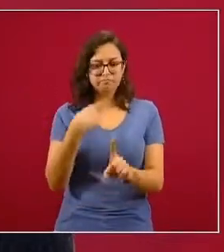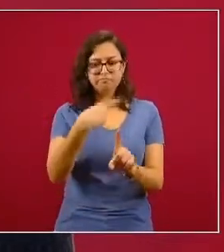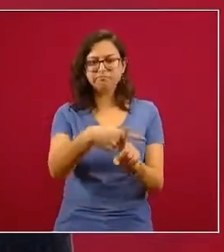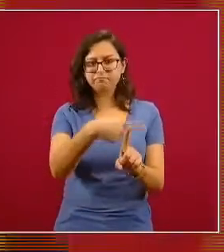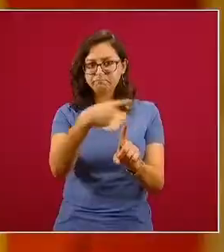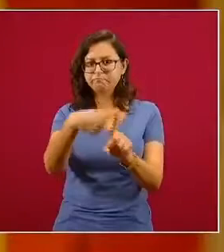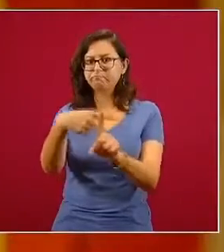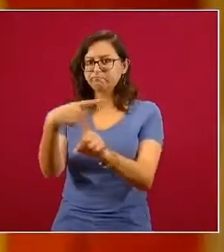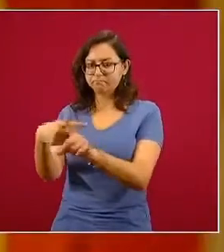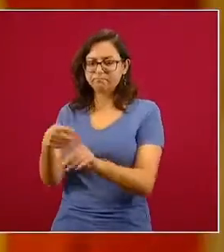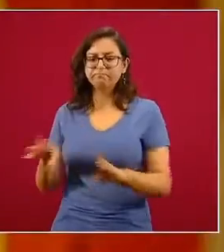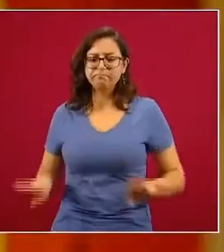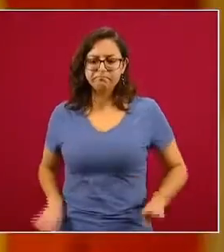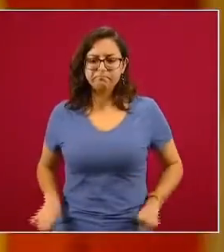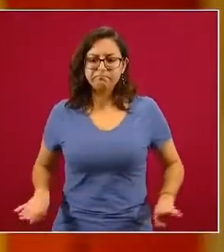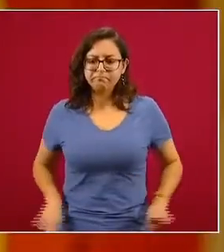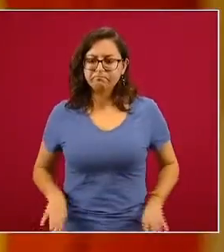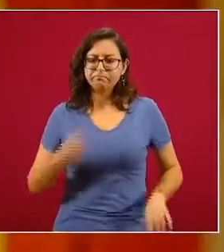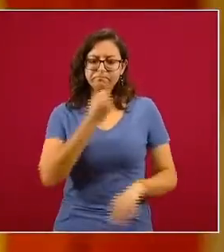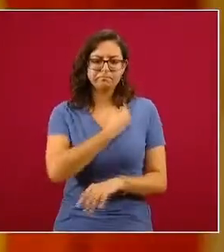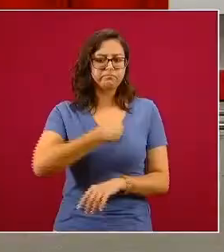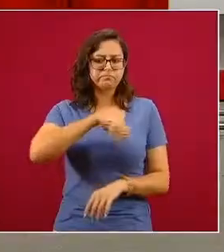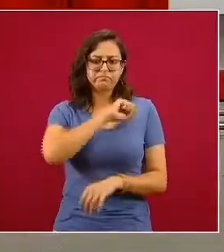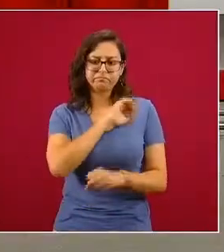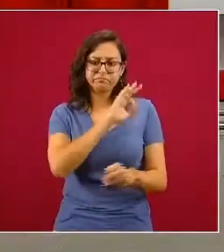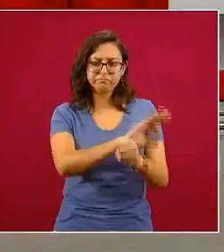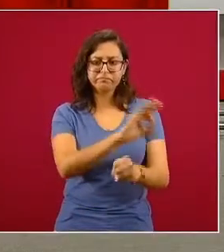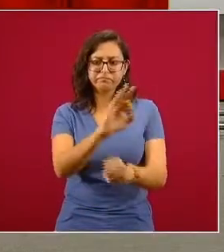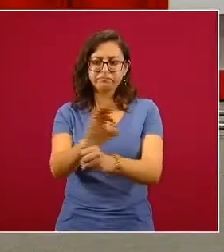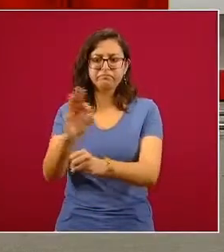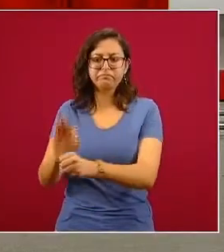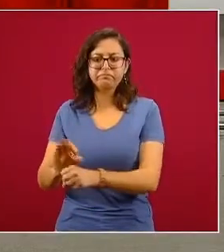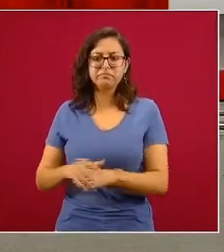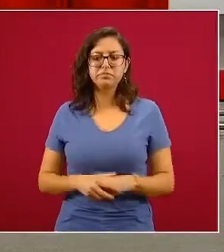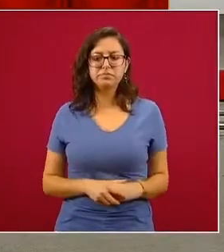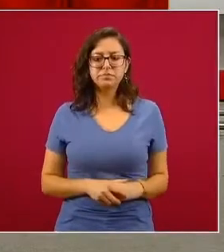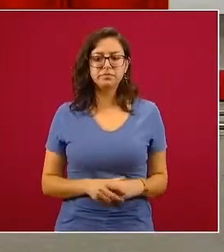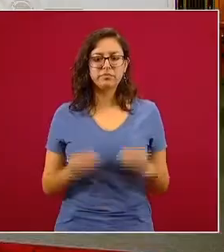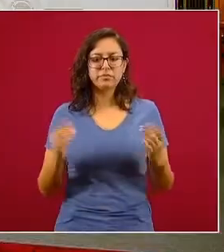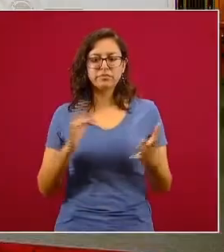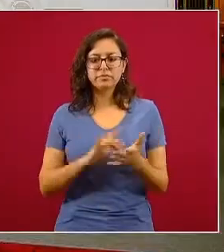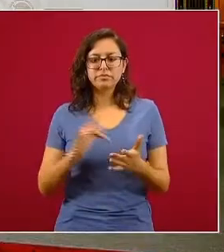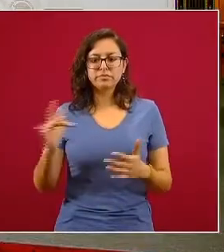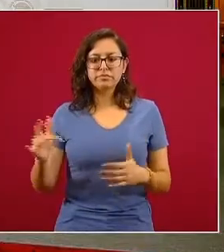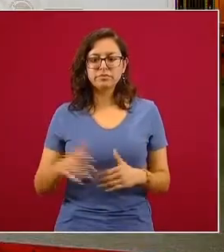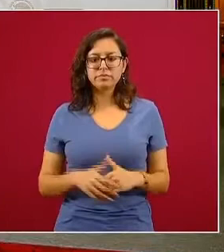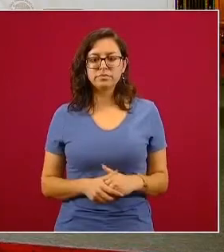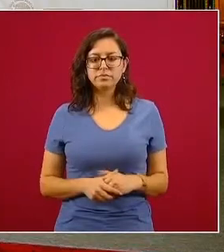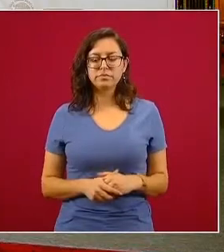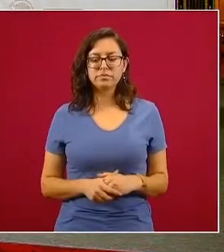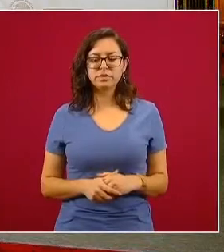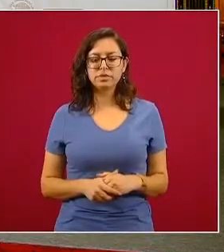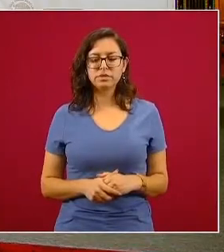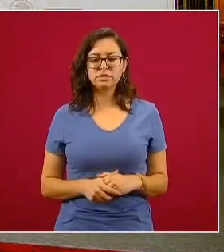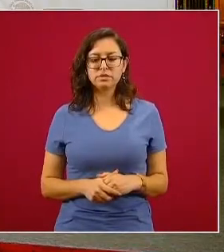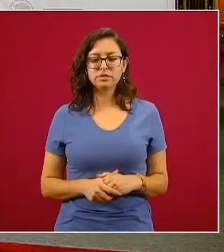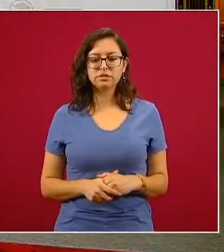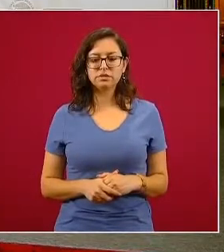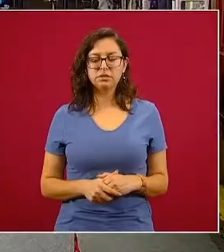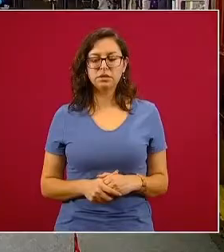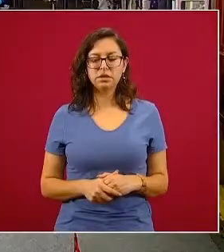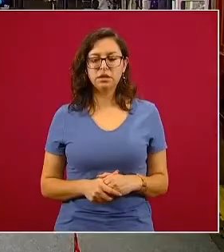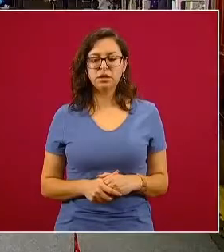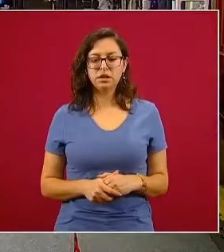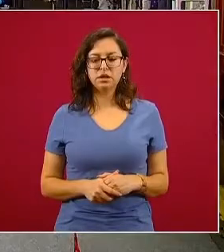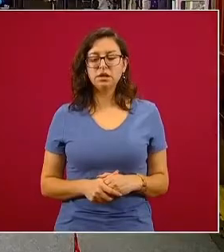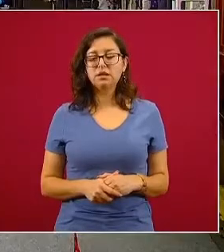positiva para proteger la salud de sus poblaciones. Muchas gracias. Nos queda